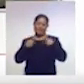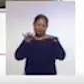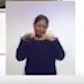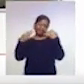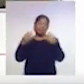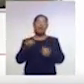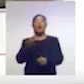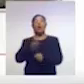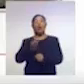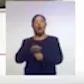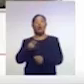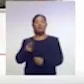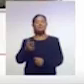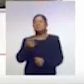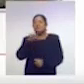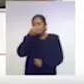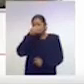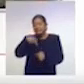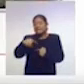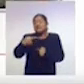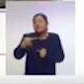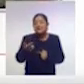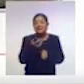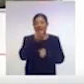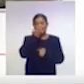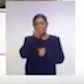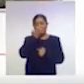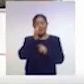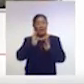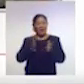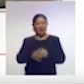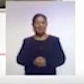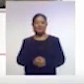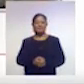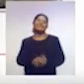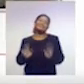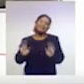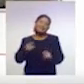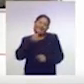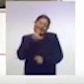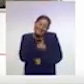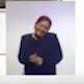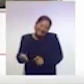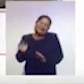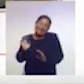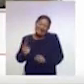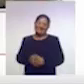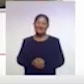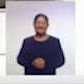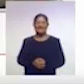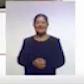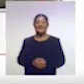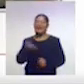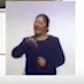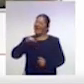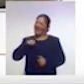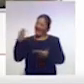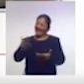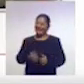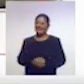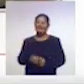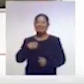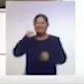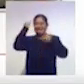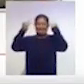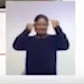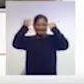a prácticamente unos cuantos días del reinicio de clases, al menos ¿sí? para los más pequeños, ¿sí? hoy traemos, vaya, ya me imagino todo lo que